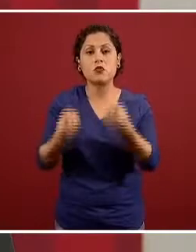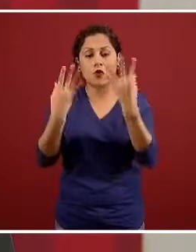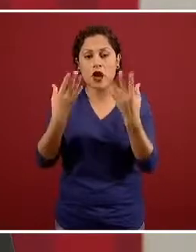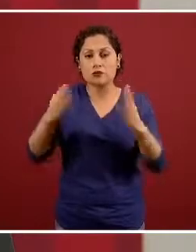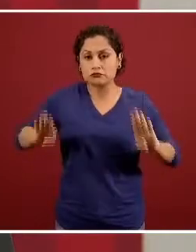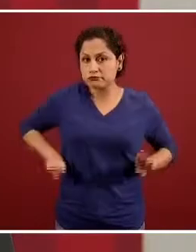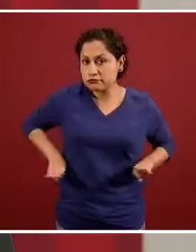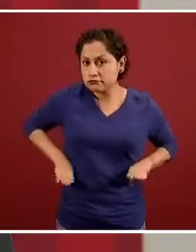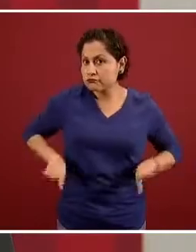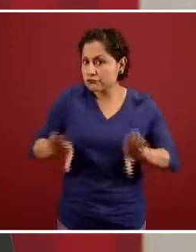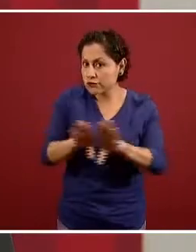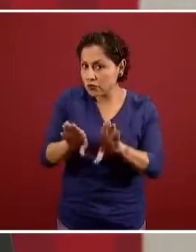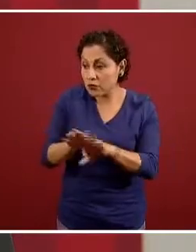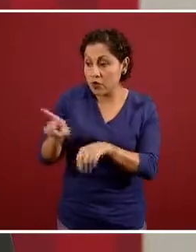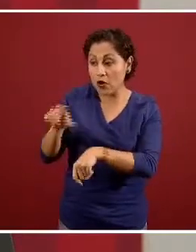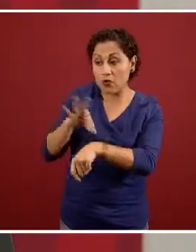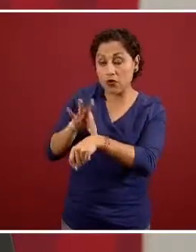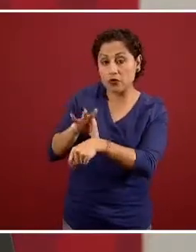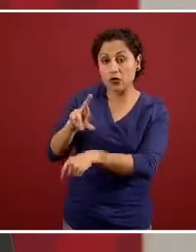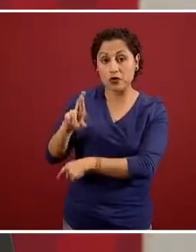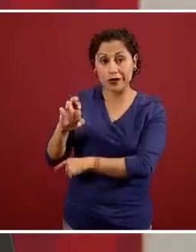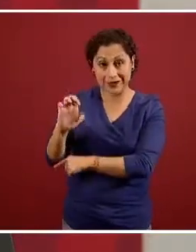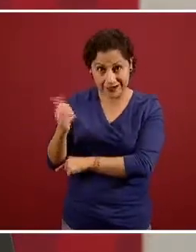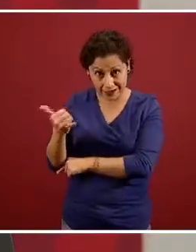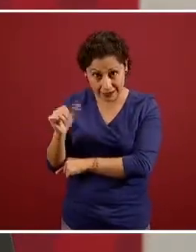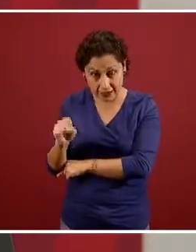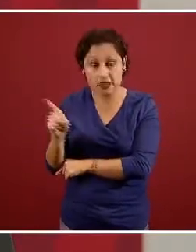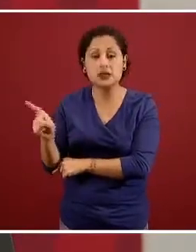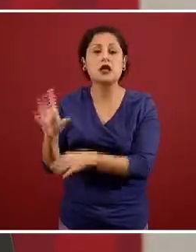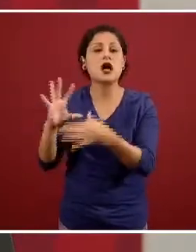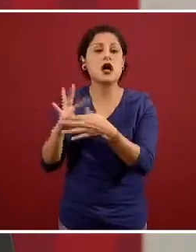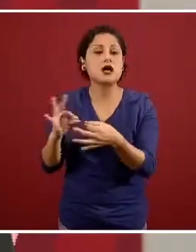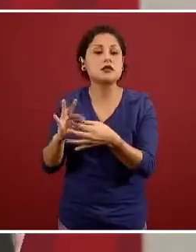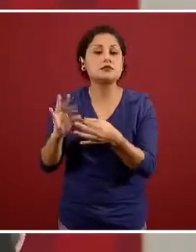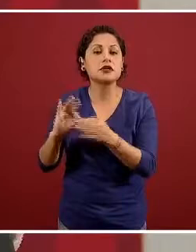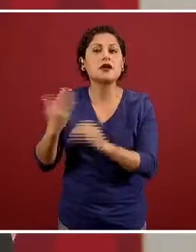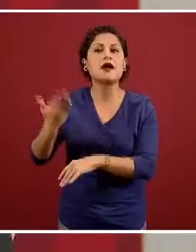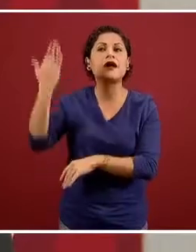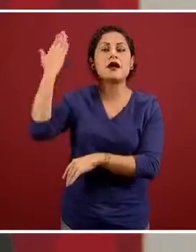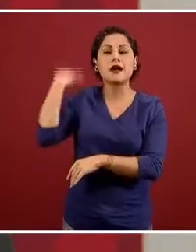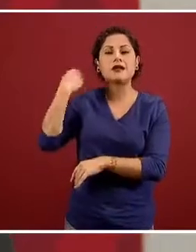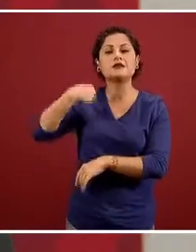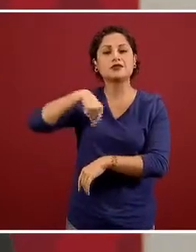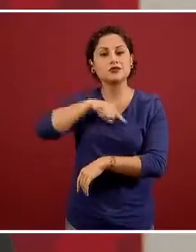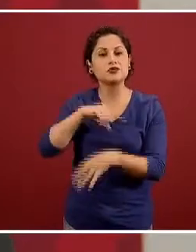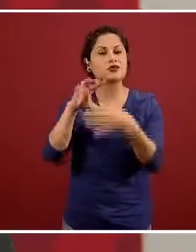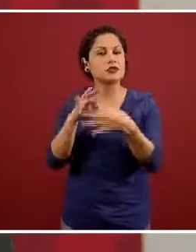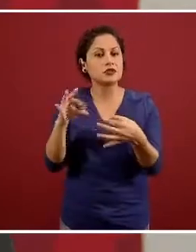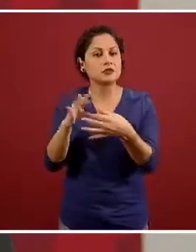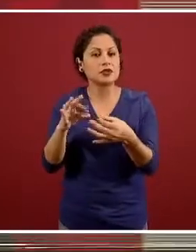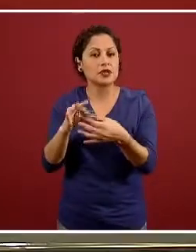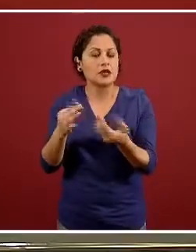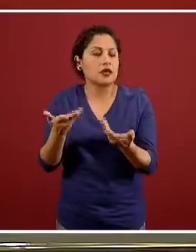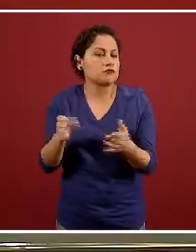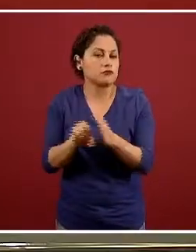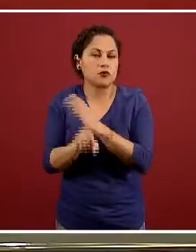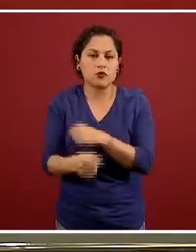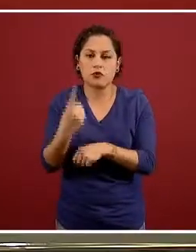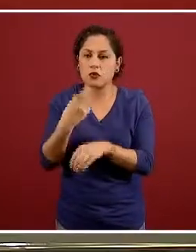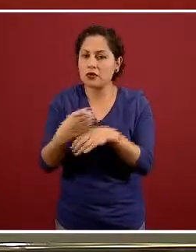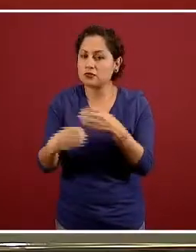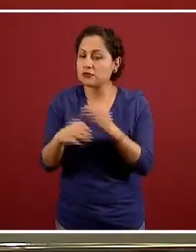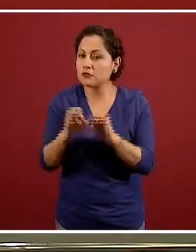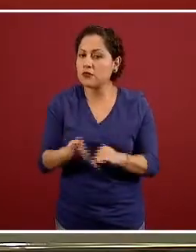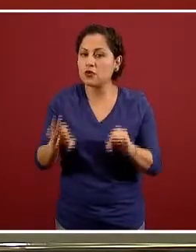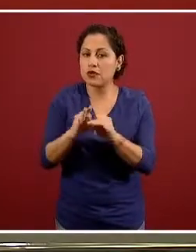Terán nos ha actualizado de un tema que ya habíamos tratado en varias ocasiones, que es este elemento fundamental para la fase 3,